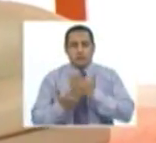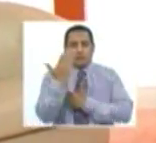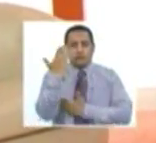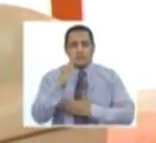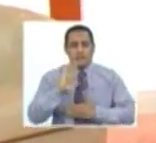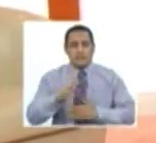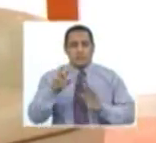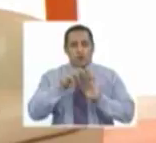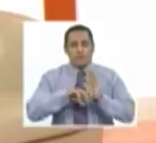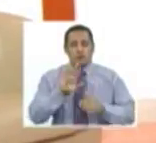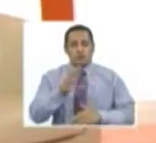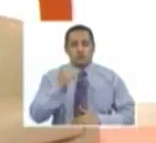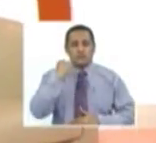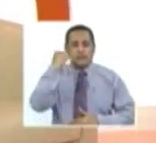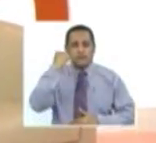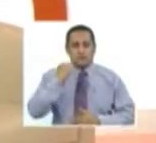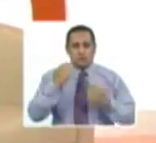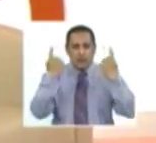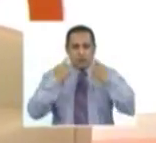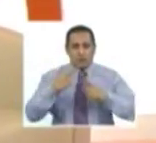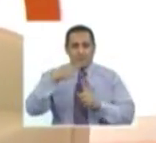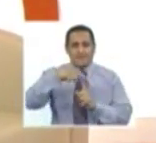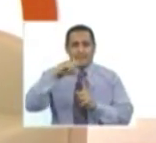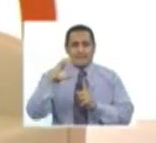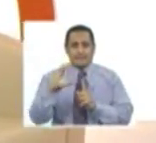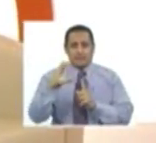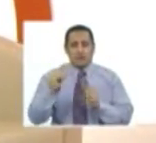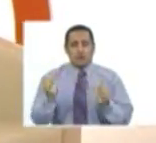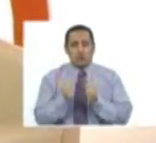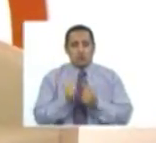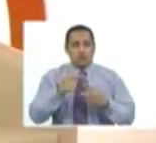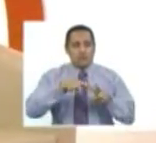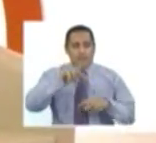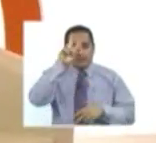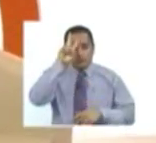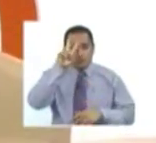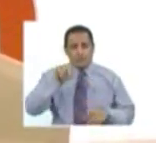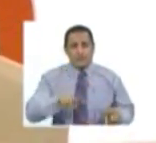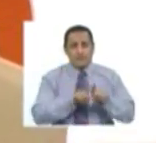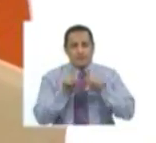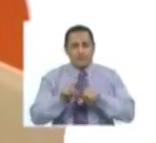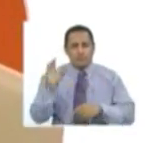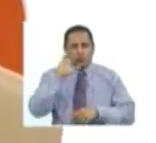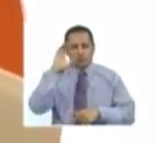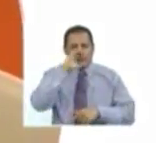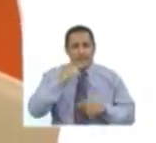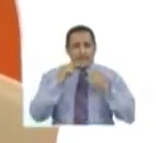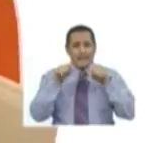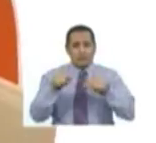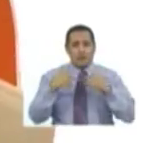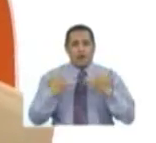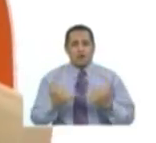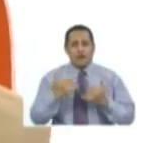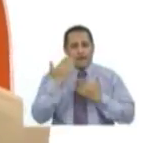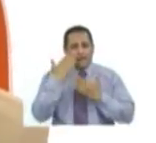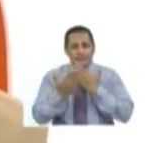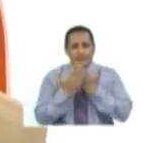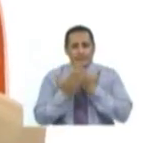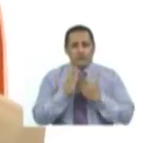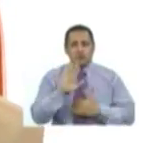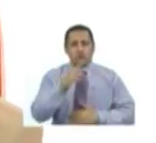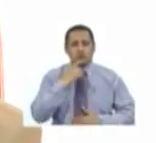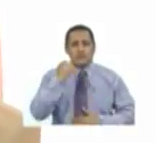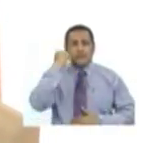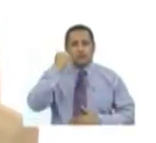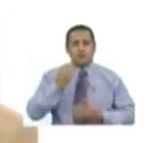Hola, ¿qué tal? Esto es Tus Derechos, una iniciativa del Tribunal Constitucional que junto a TV Perú buscan precisamente eso, acercarle